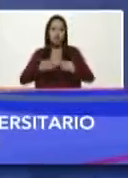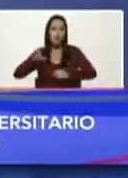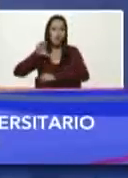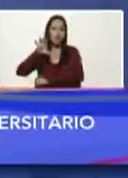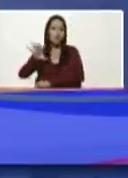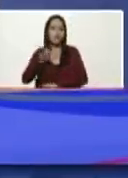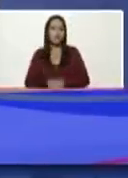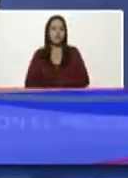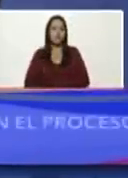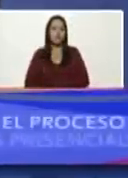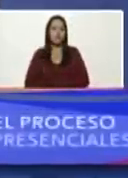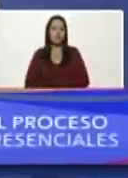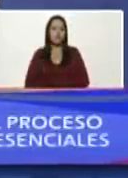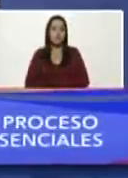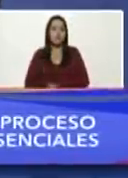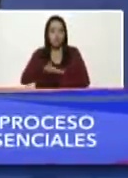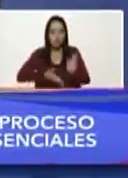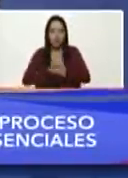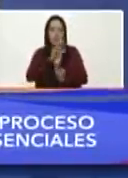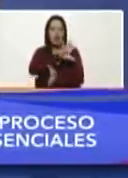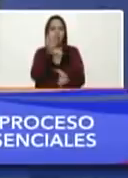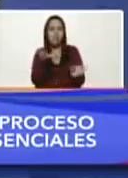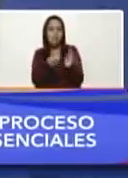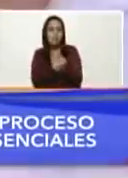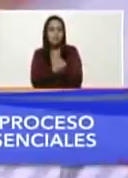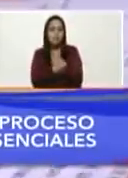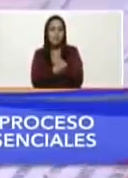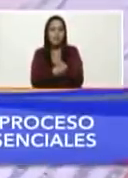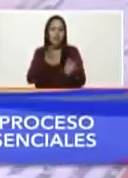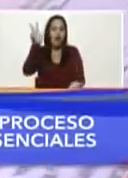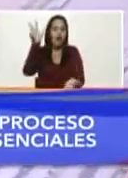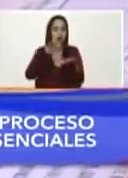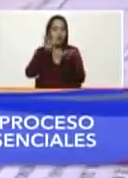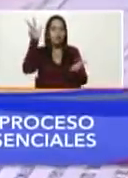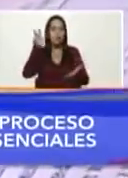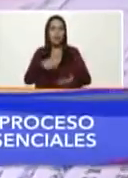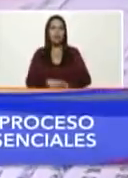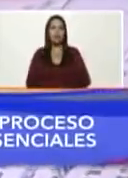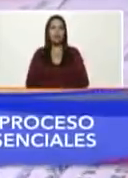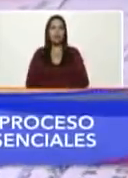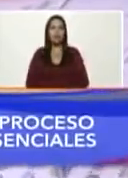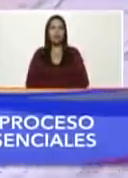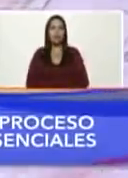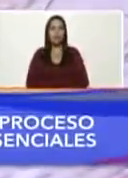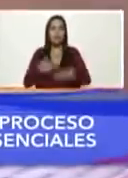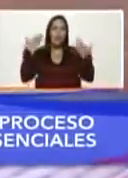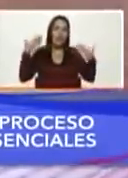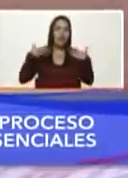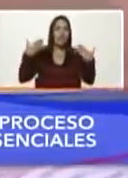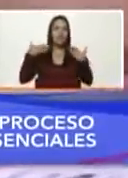país. Vamos a adecuarlo. Aprobado, compadre, aprobado, con alegría.